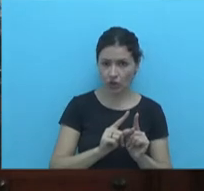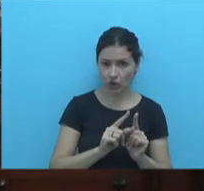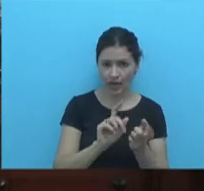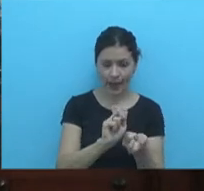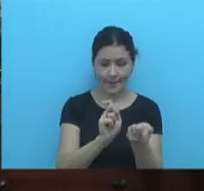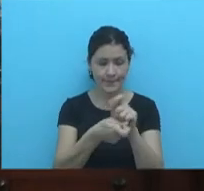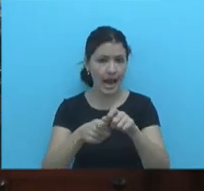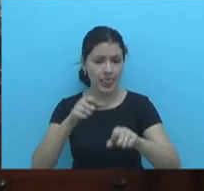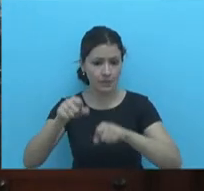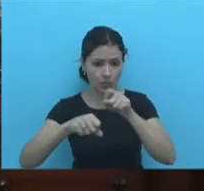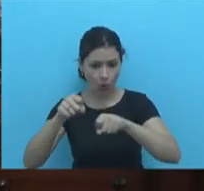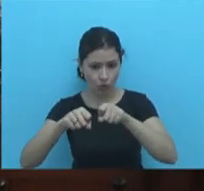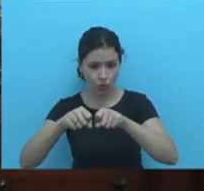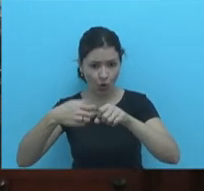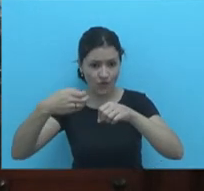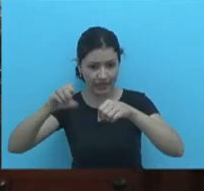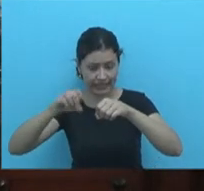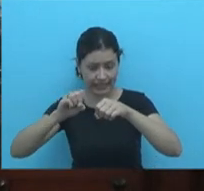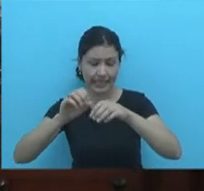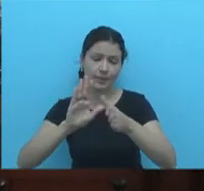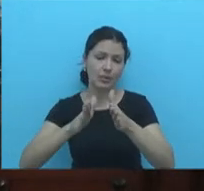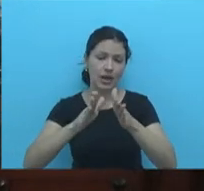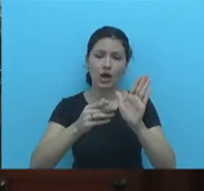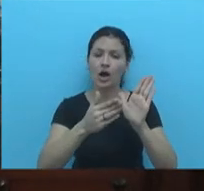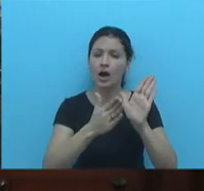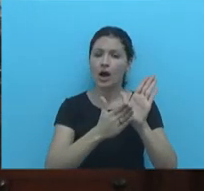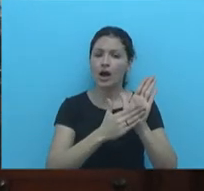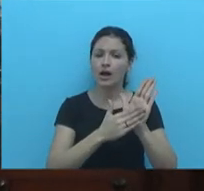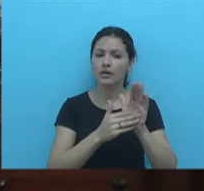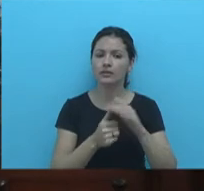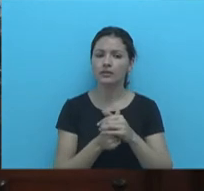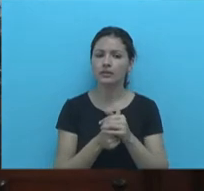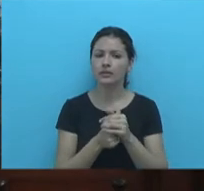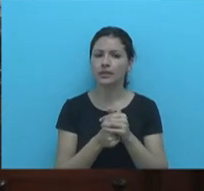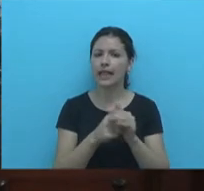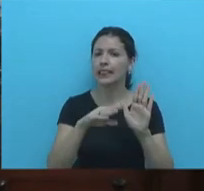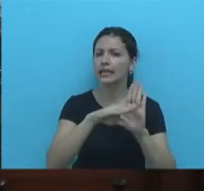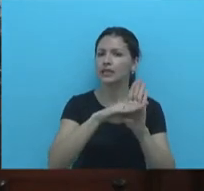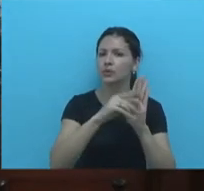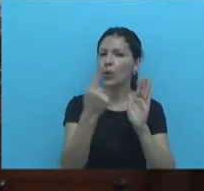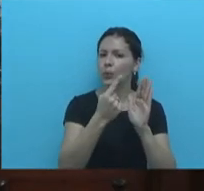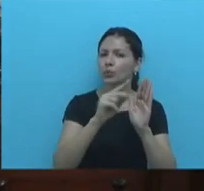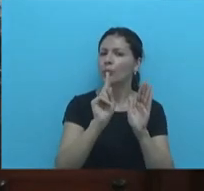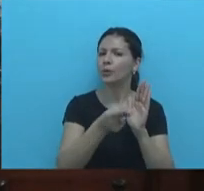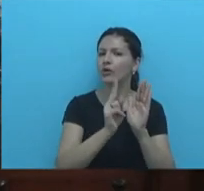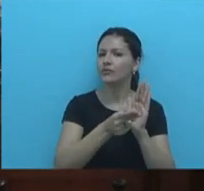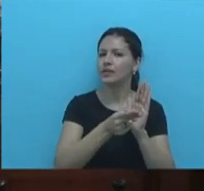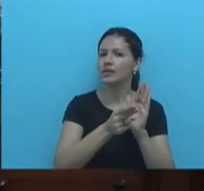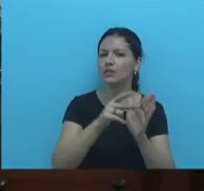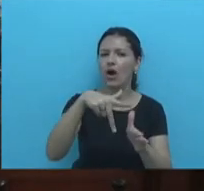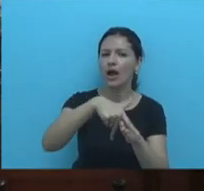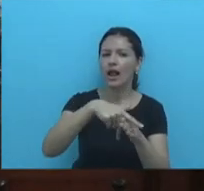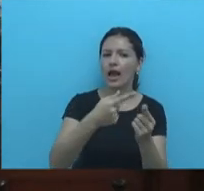sustitución por vehículo de carga. Ahí, bueno, en el título, si bien el título 1 dice la prohibición de la tracción a